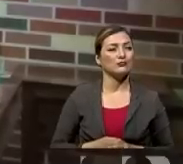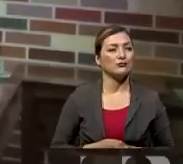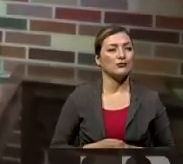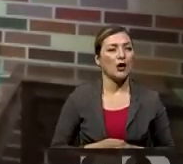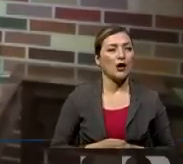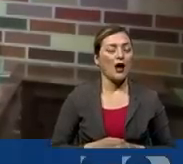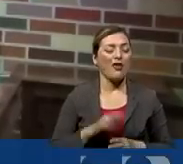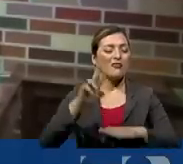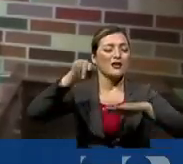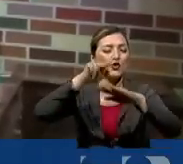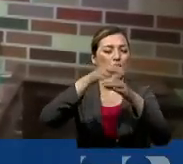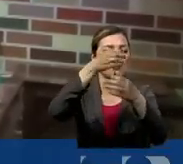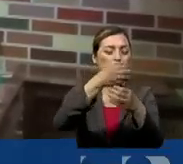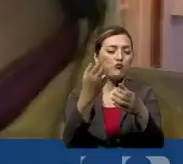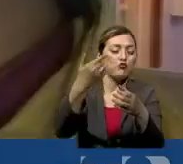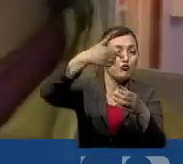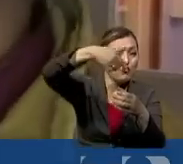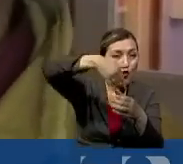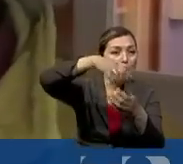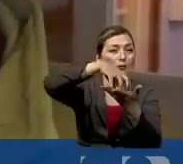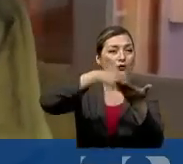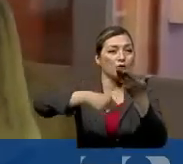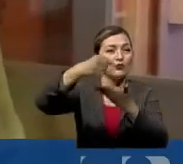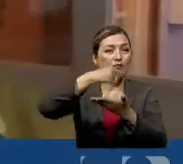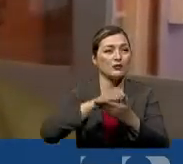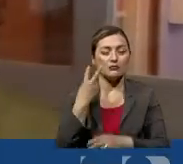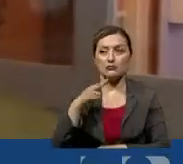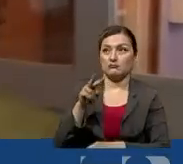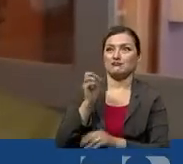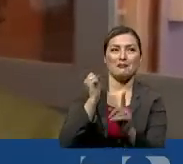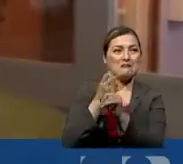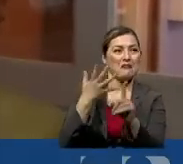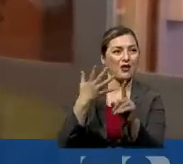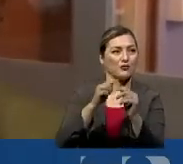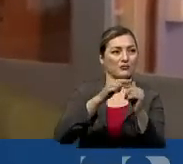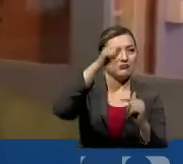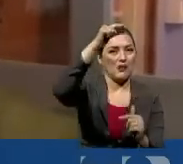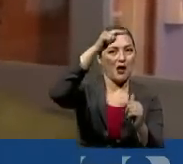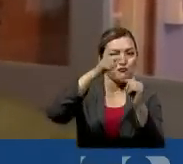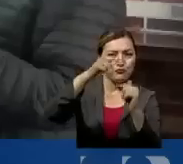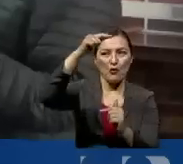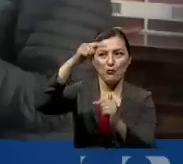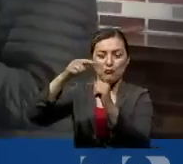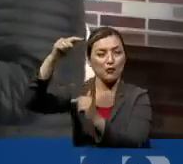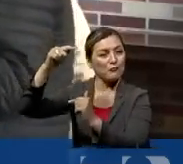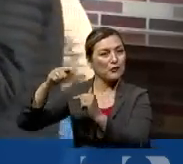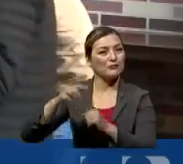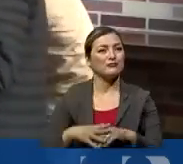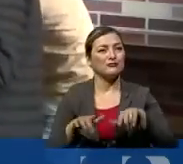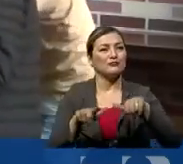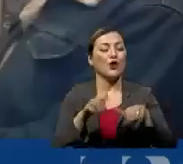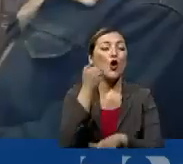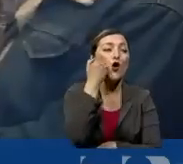embotellaron aquí en la provincia del Guayas. Me deja muy impactado, ¿no? Que son de diferentes tamaños, en diferente forma. El sitio